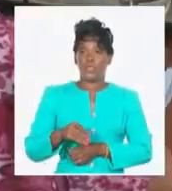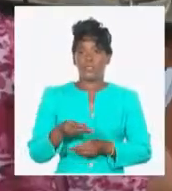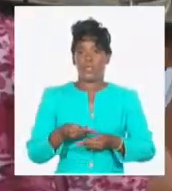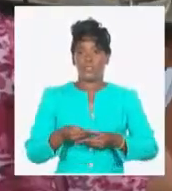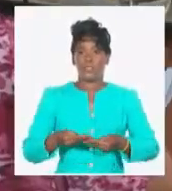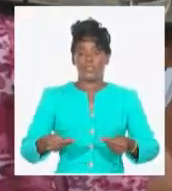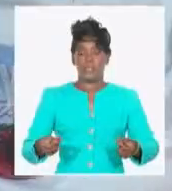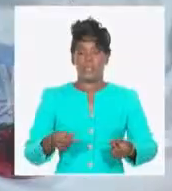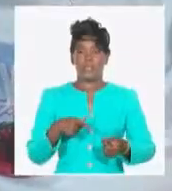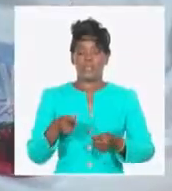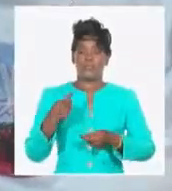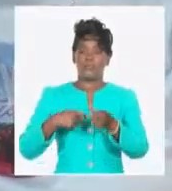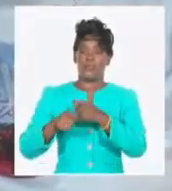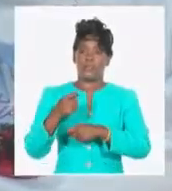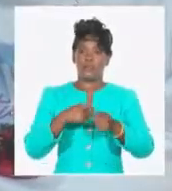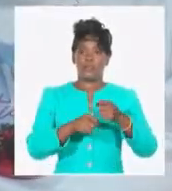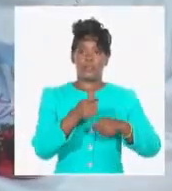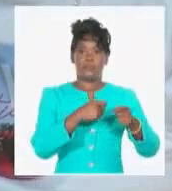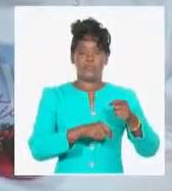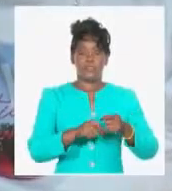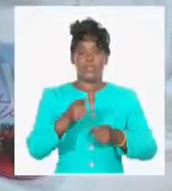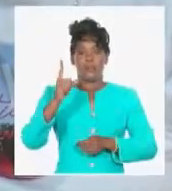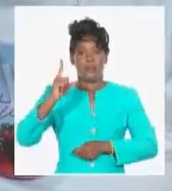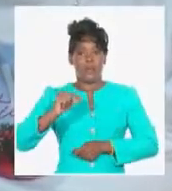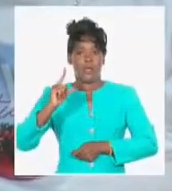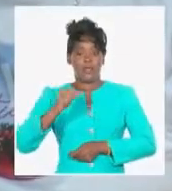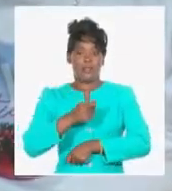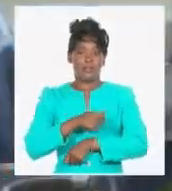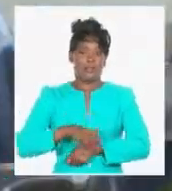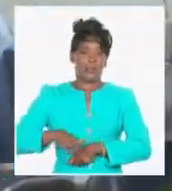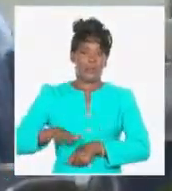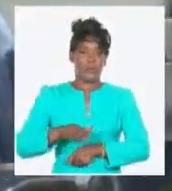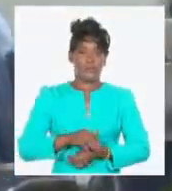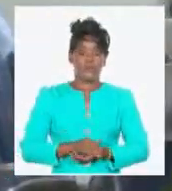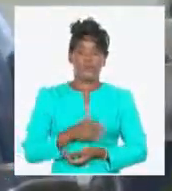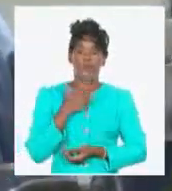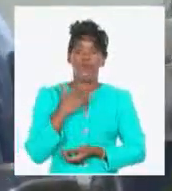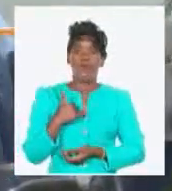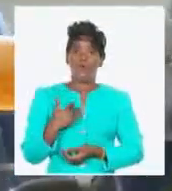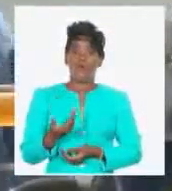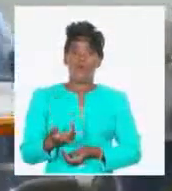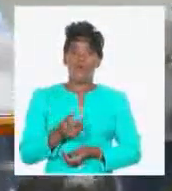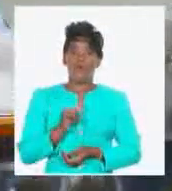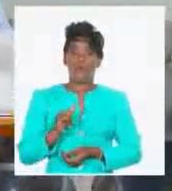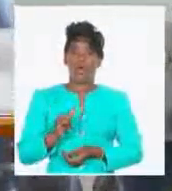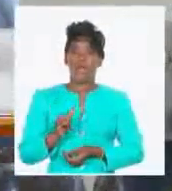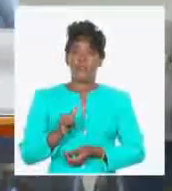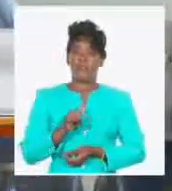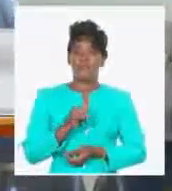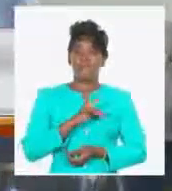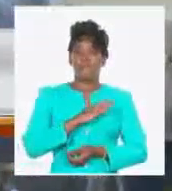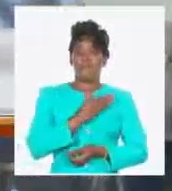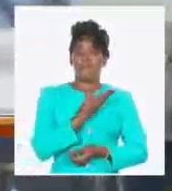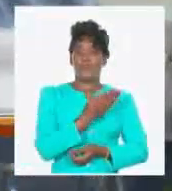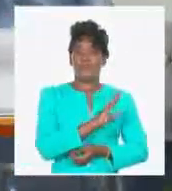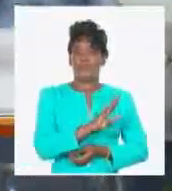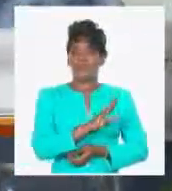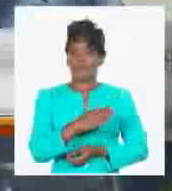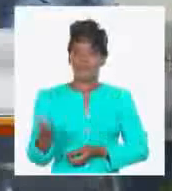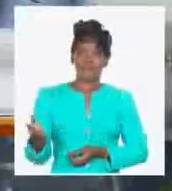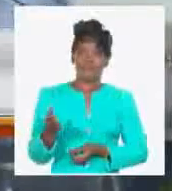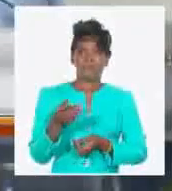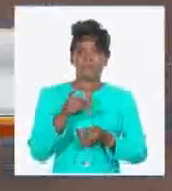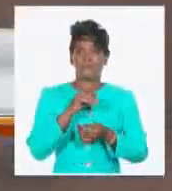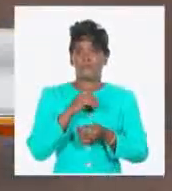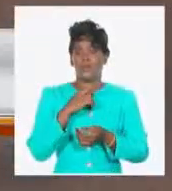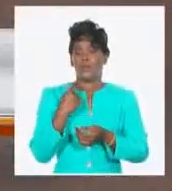comercializar ofertas a precios justos. ¿Cómo vamos a resolver la inflación? La solución de la inflación es que usted abastezca